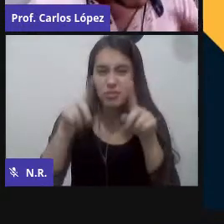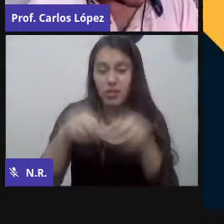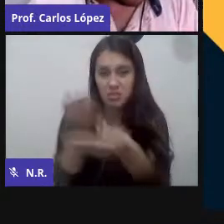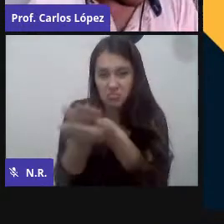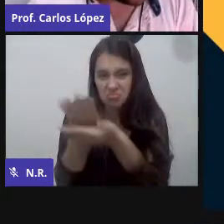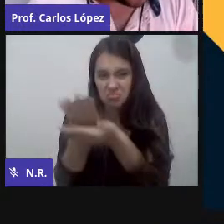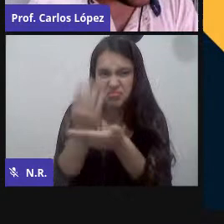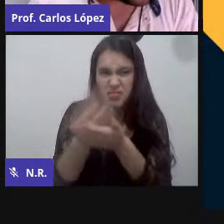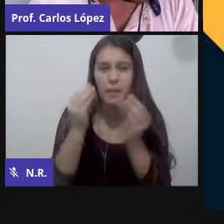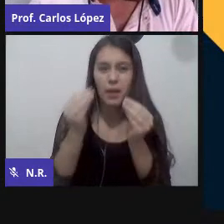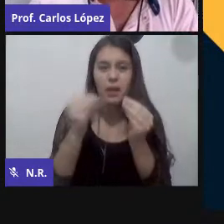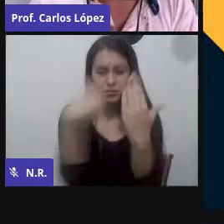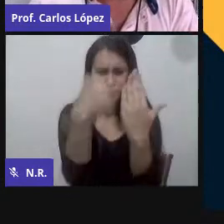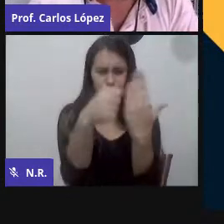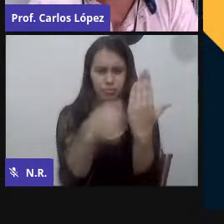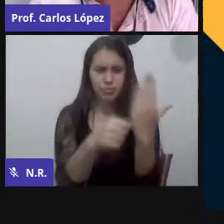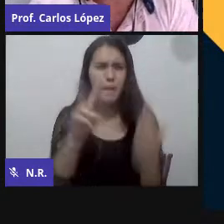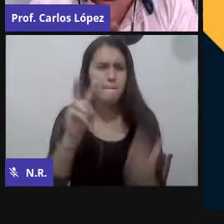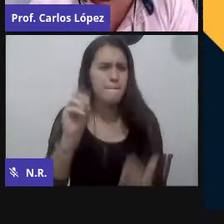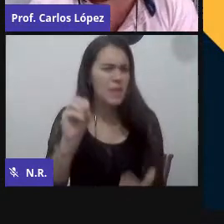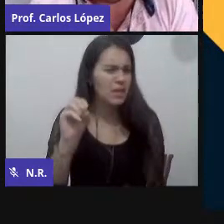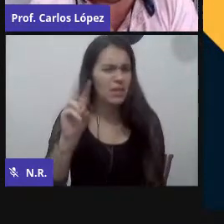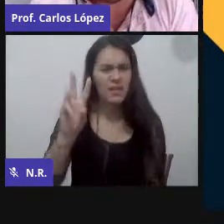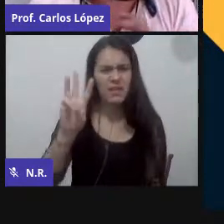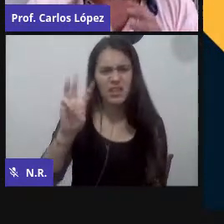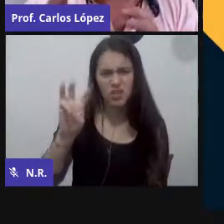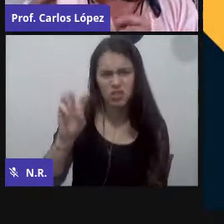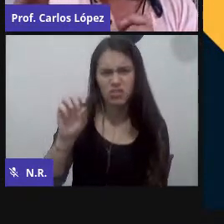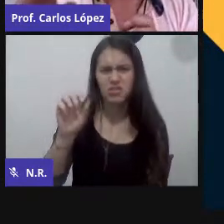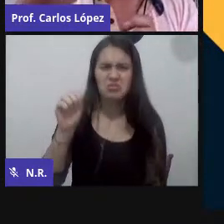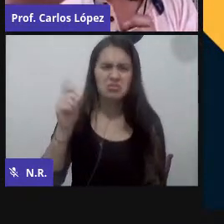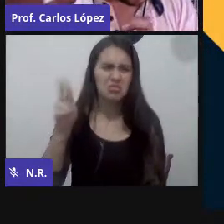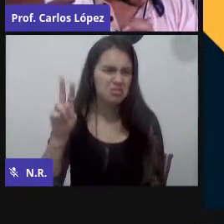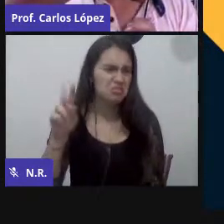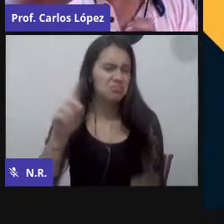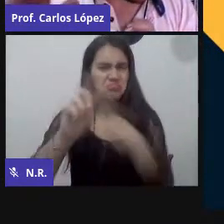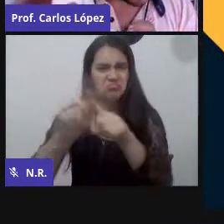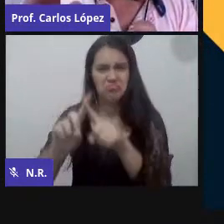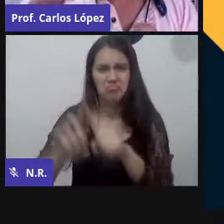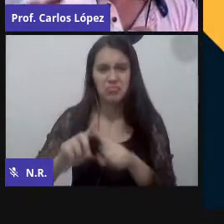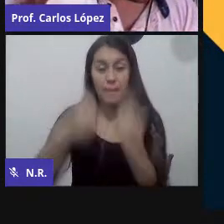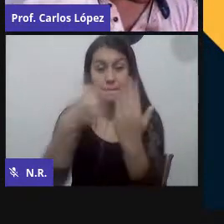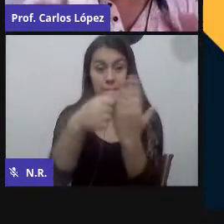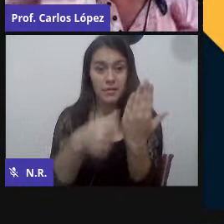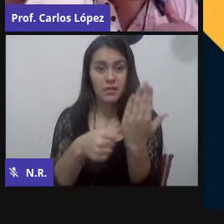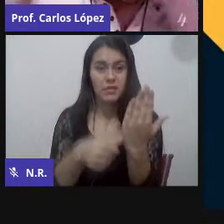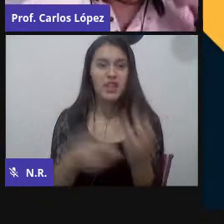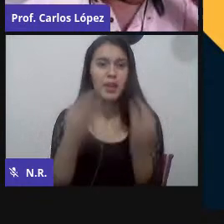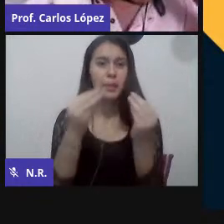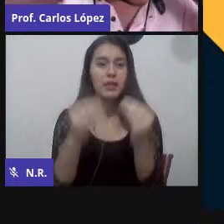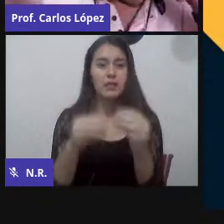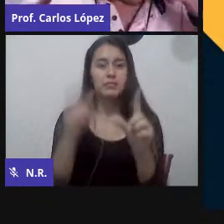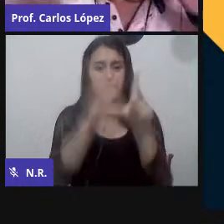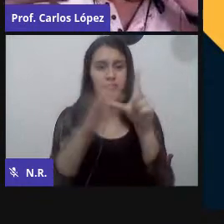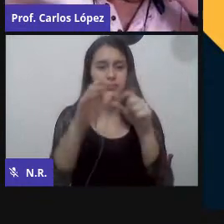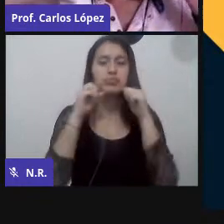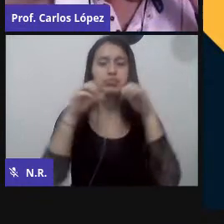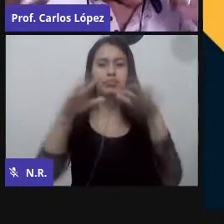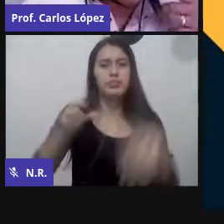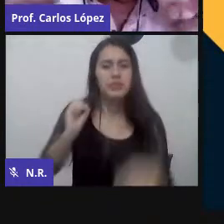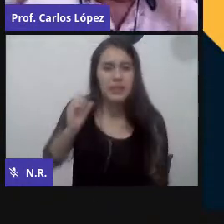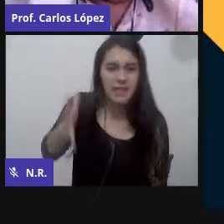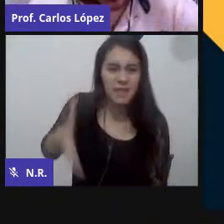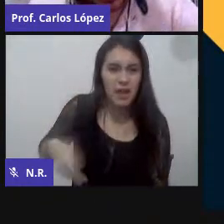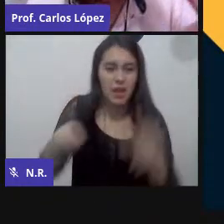unas 20 plataformas, 28, una de 17, otra de 12 plataformas, con diferentes descripciones, niveles,